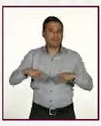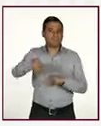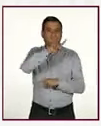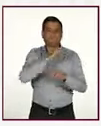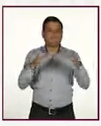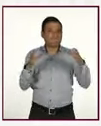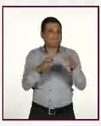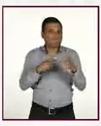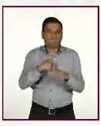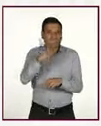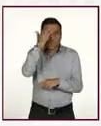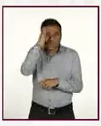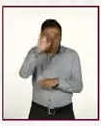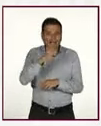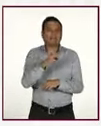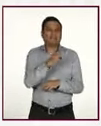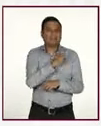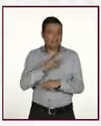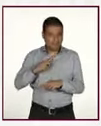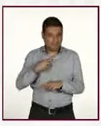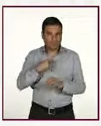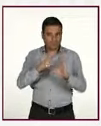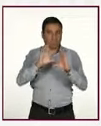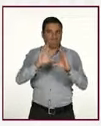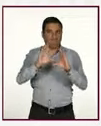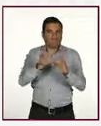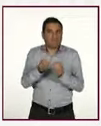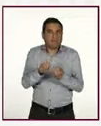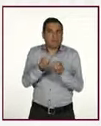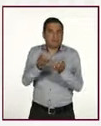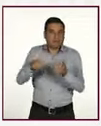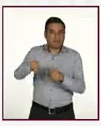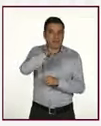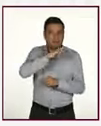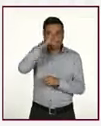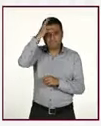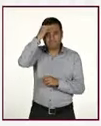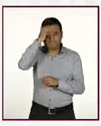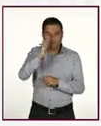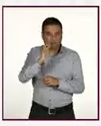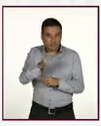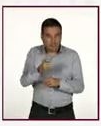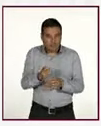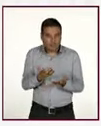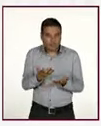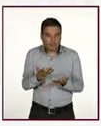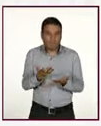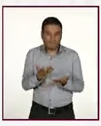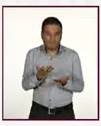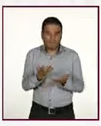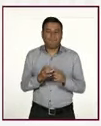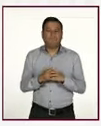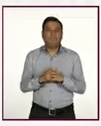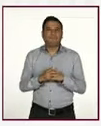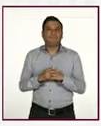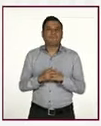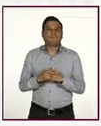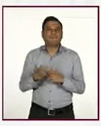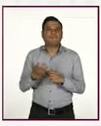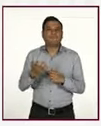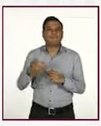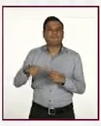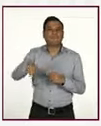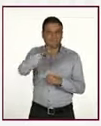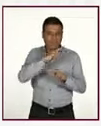comunidades, lo que tenemos que hacerlos es bajarlos al tejido social, que es este enramado, que es este tejido de